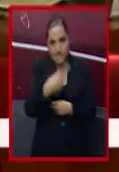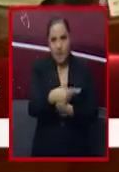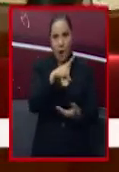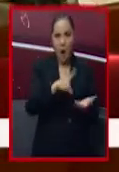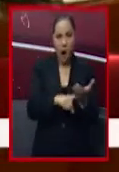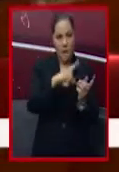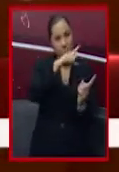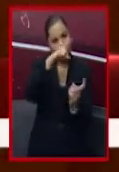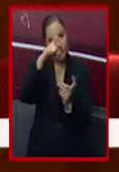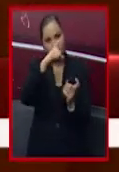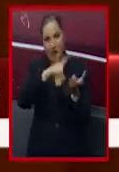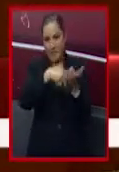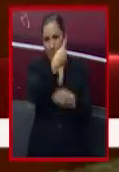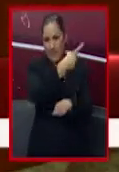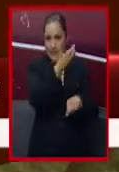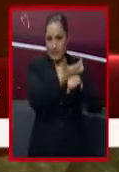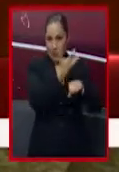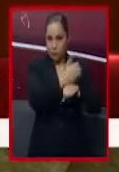de remesas.